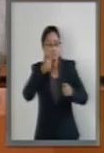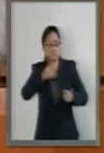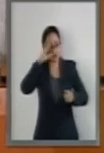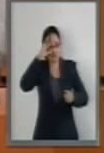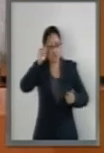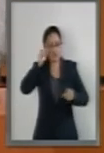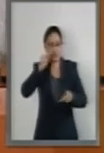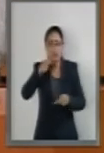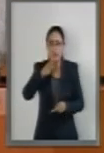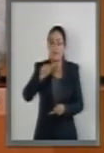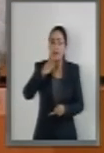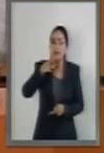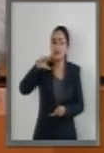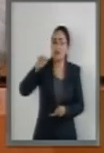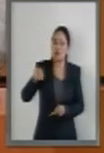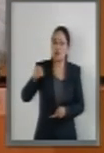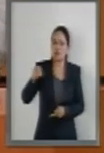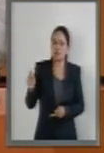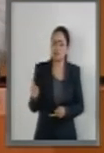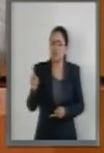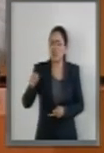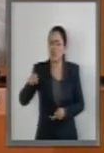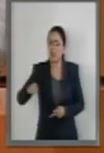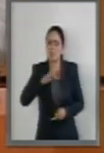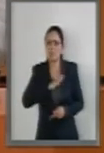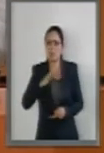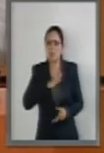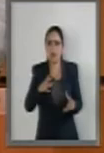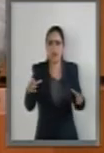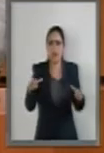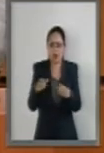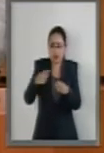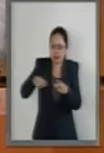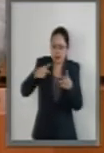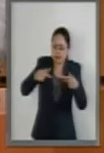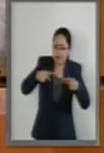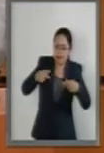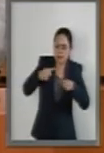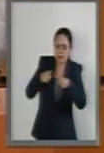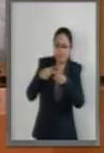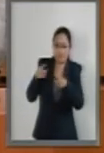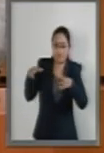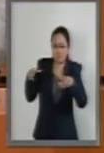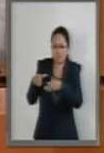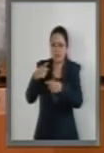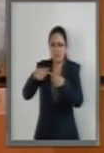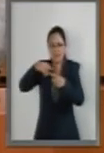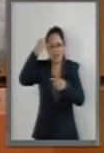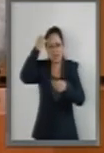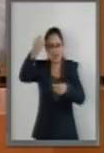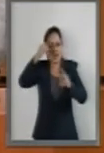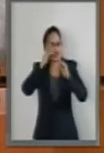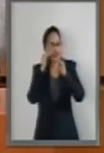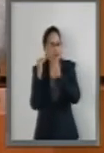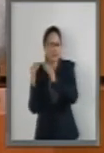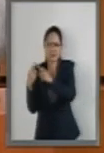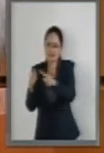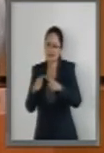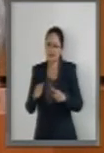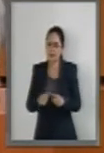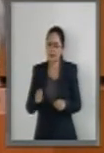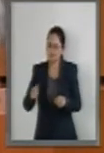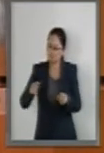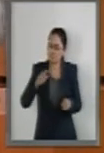el barrio, un barrio de usos mixtos, con diversidad humana, con diversidad de tipologías de vivienda,